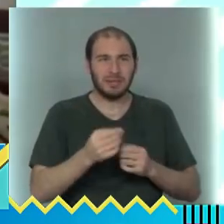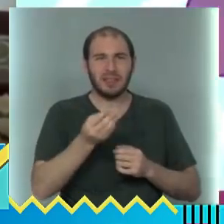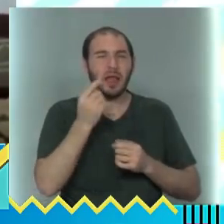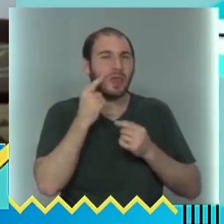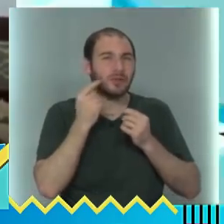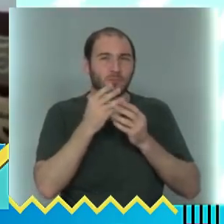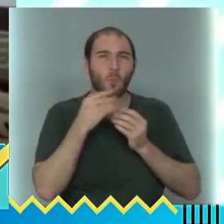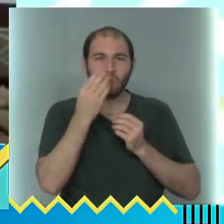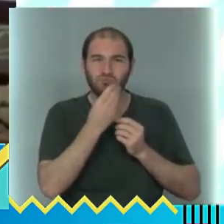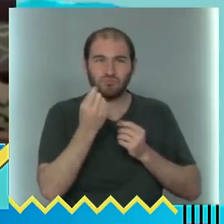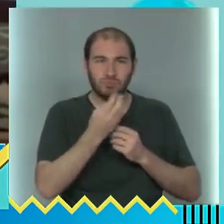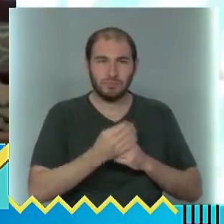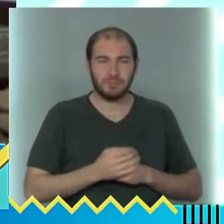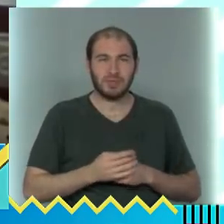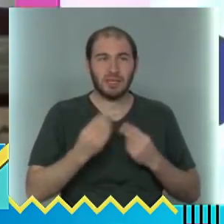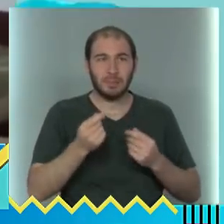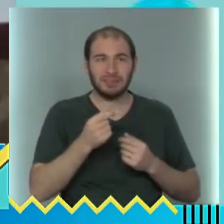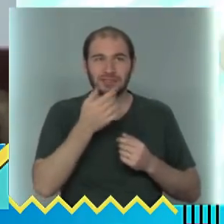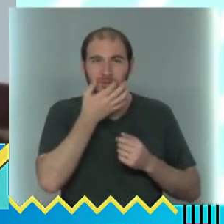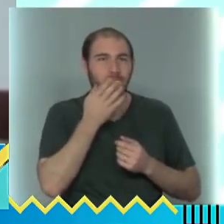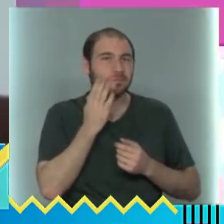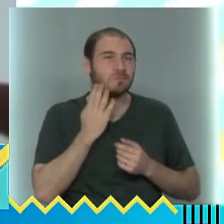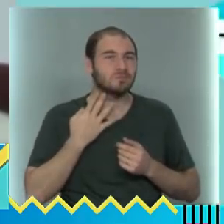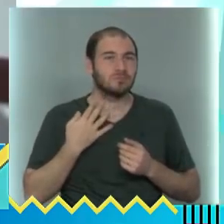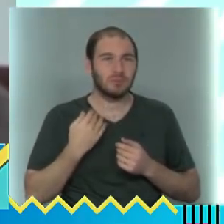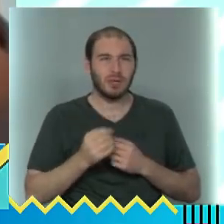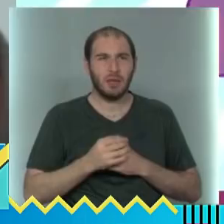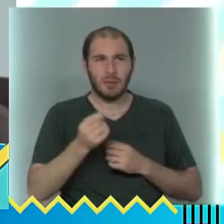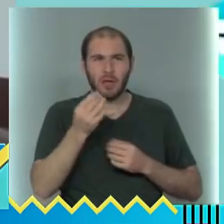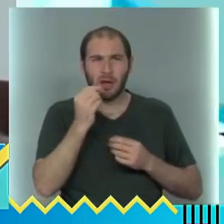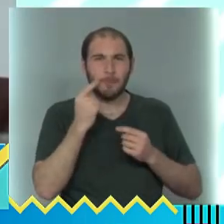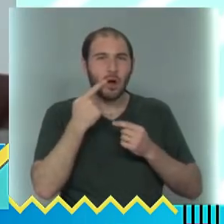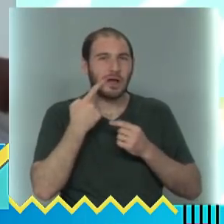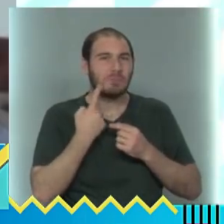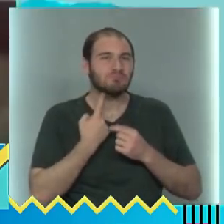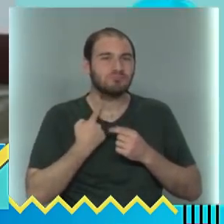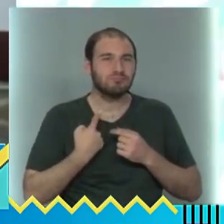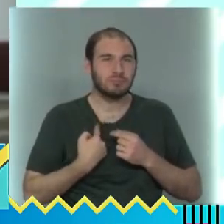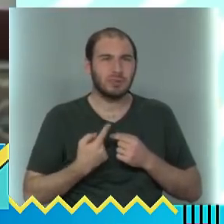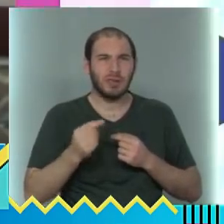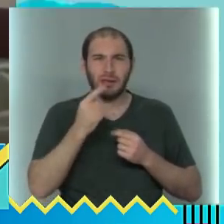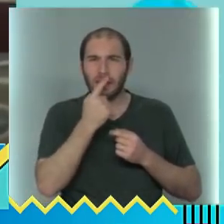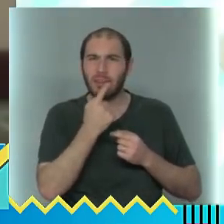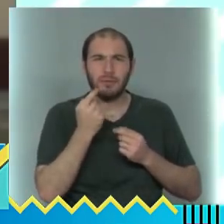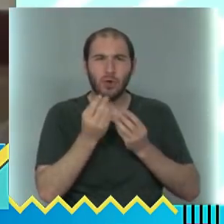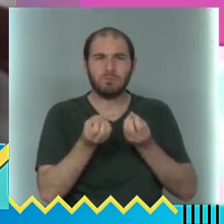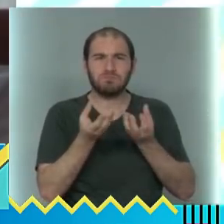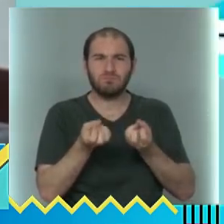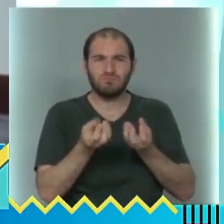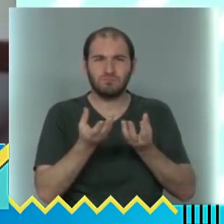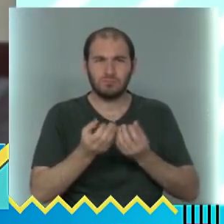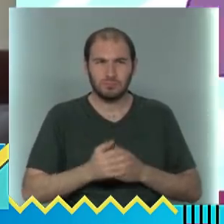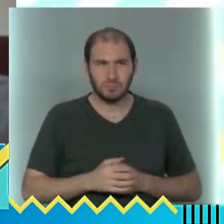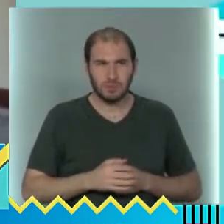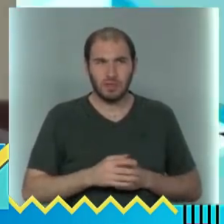saliva. ¿Y qué pasa? Escurre la saliva, ¿no es cierto?, por la comisura de la boca, sus labios están húmedos, es